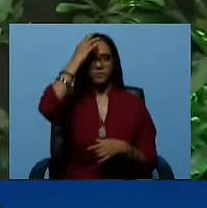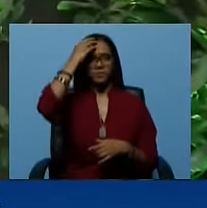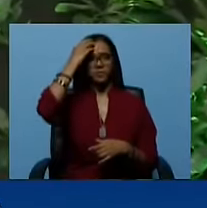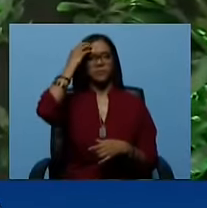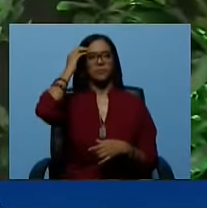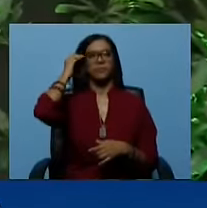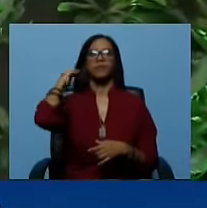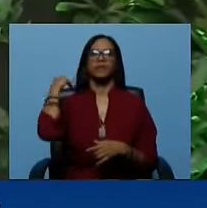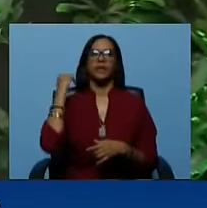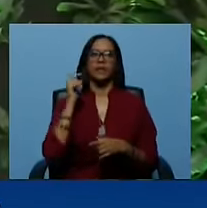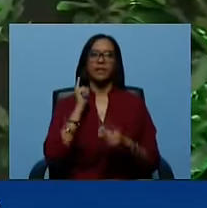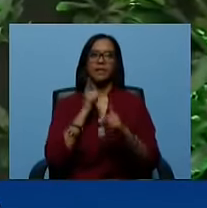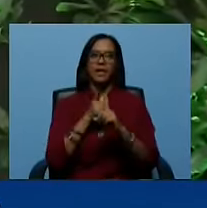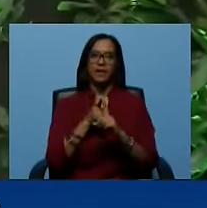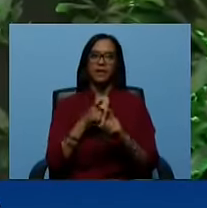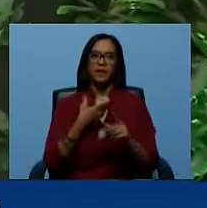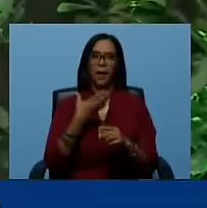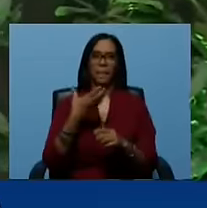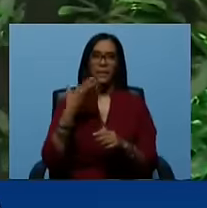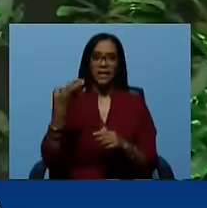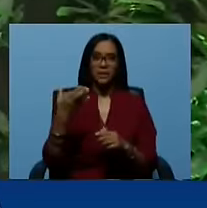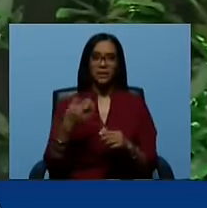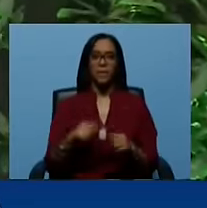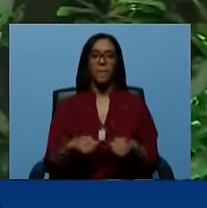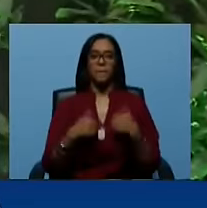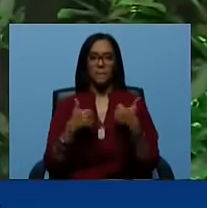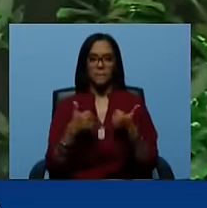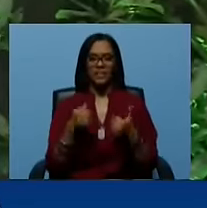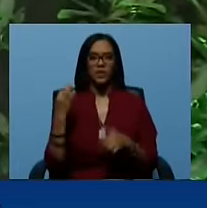desde el espíritu más auténtico